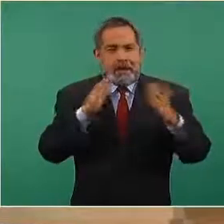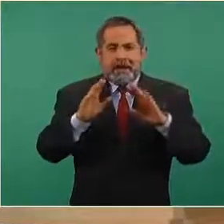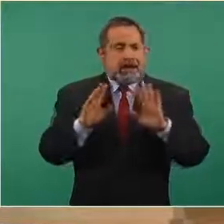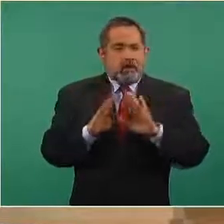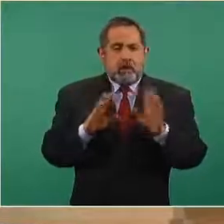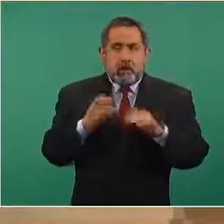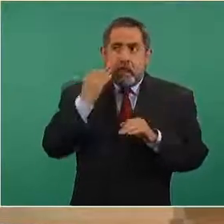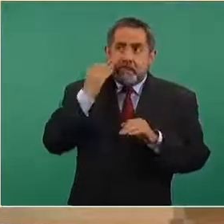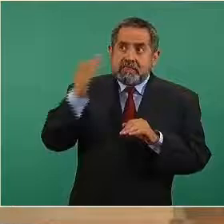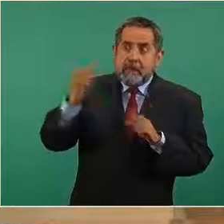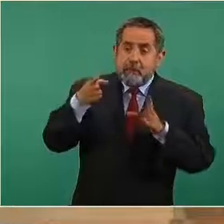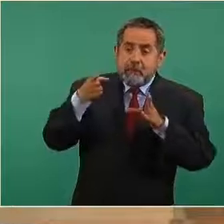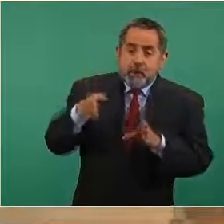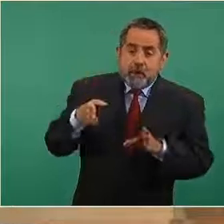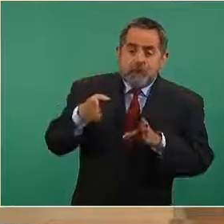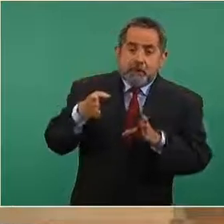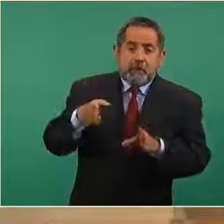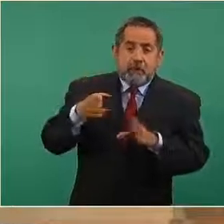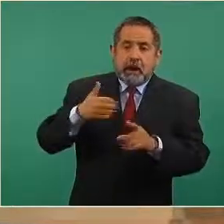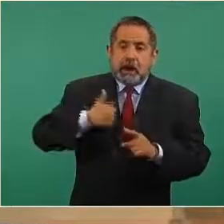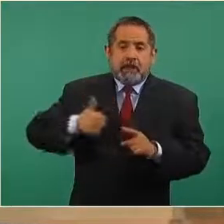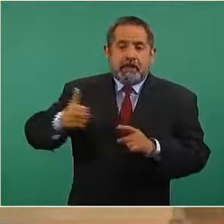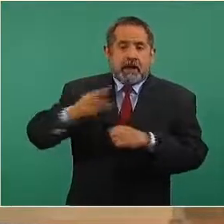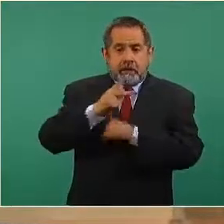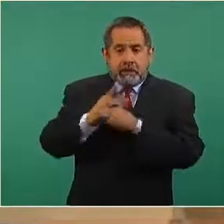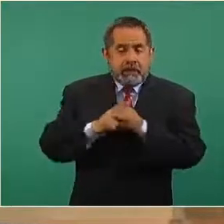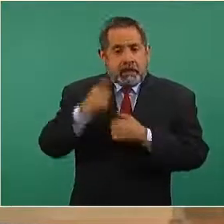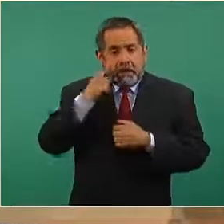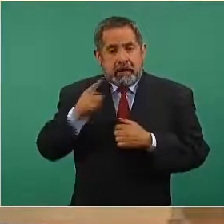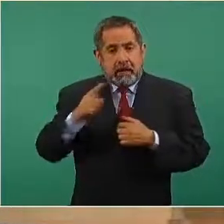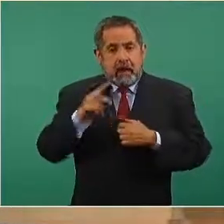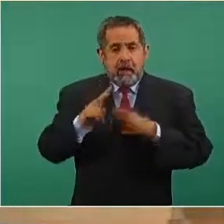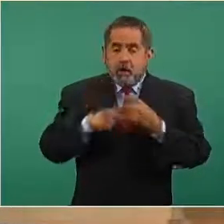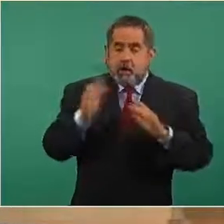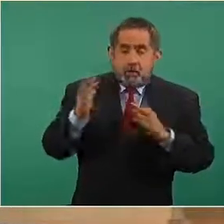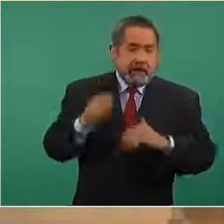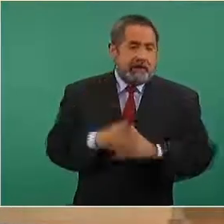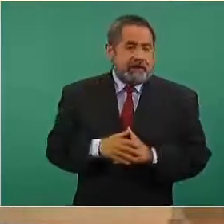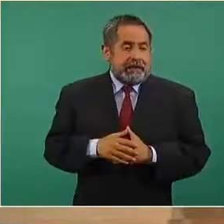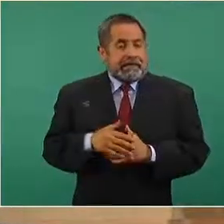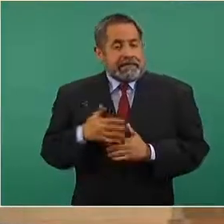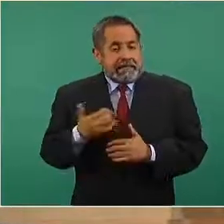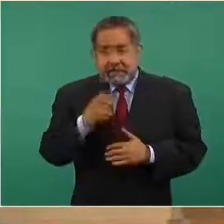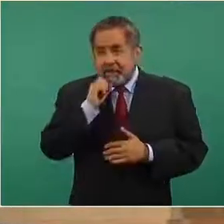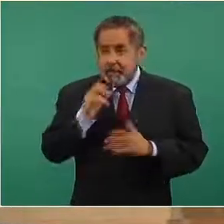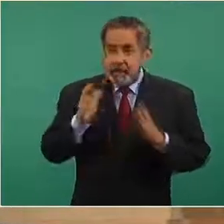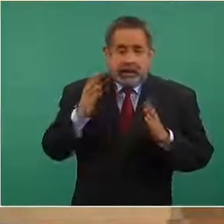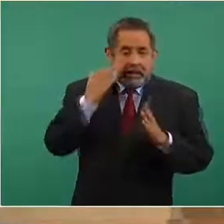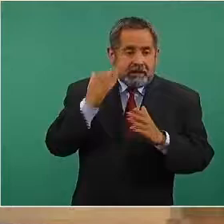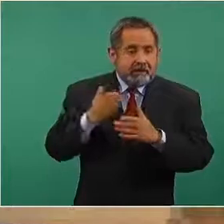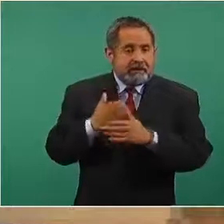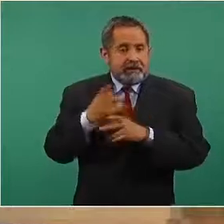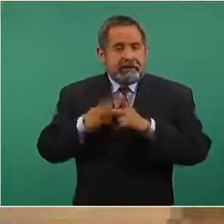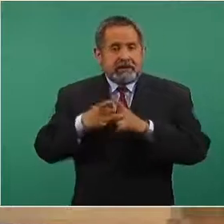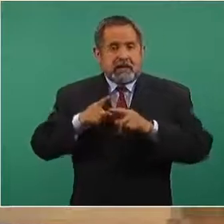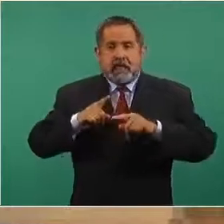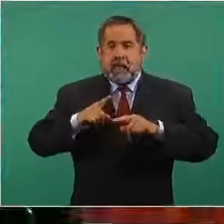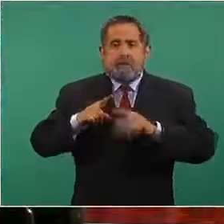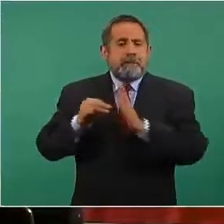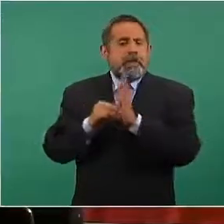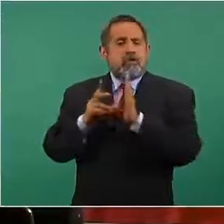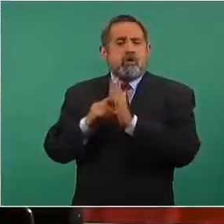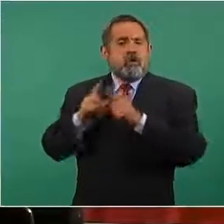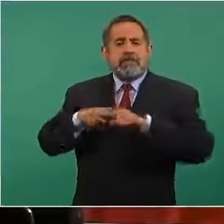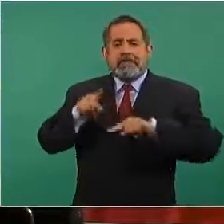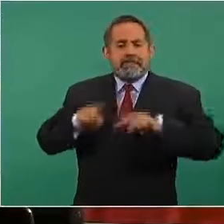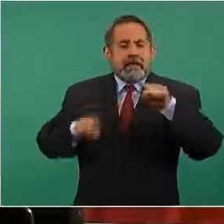periodo exacto de exceso de mortalidad cada uno de los países para poder comparar. Y aún con estimación de exceso, a veces hay diferencias metodológicas que